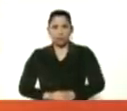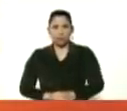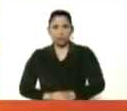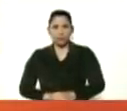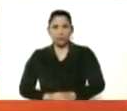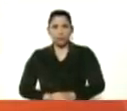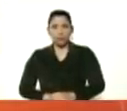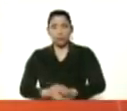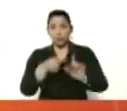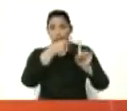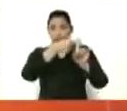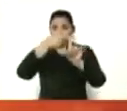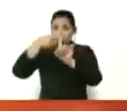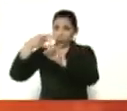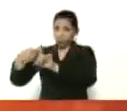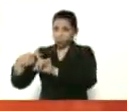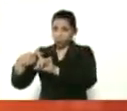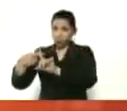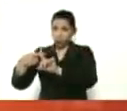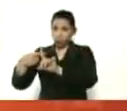Si sumamos esto, Jorge...